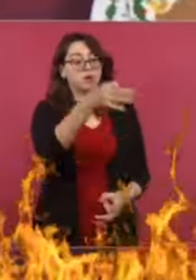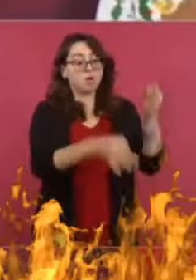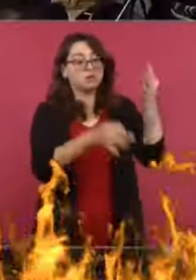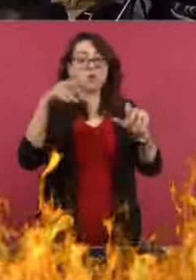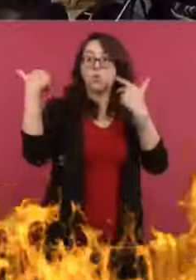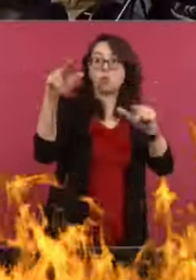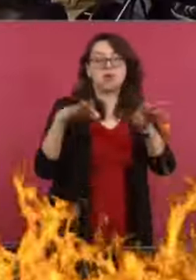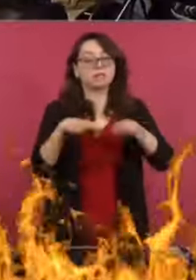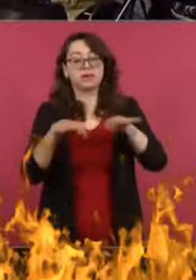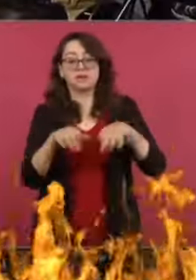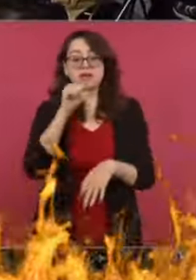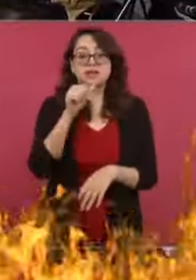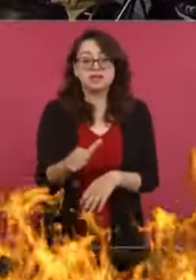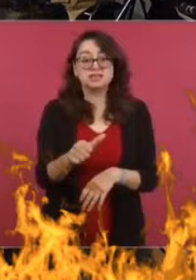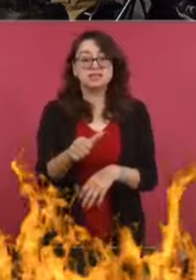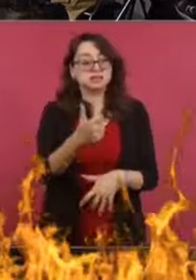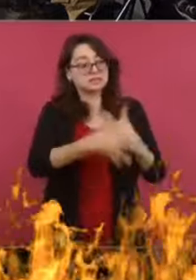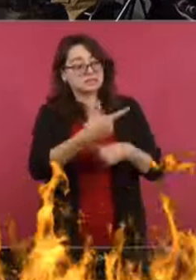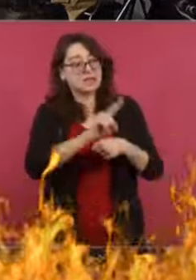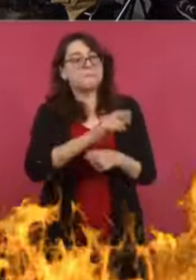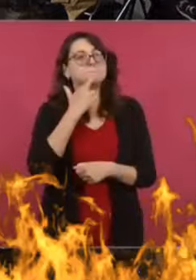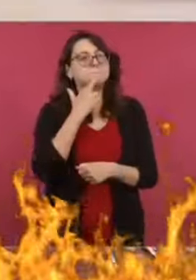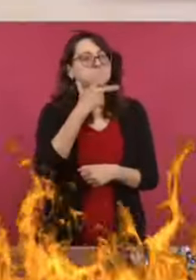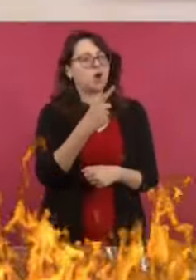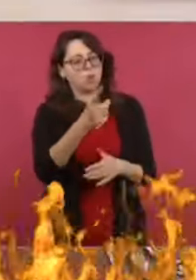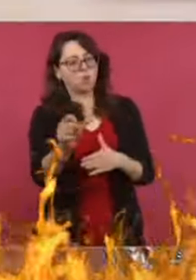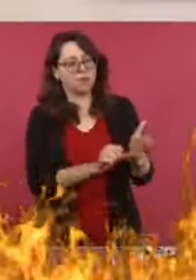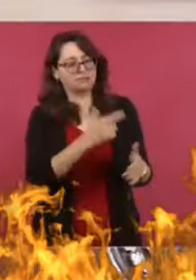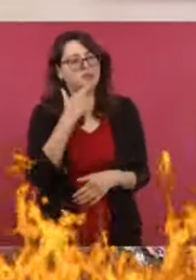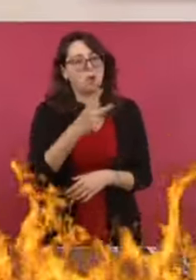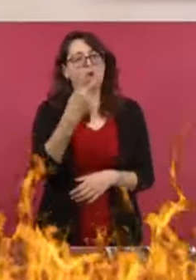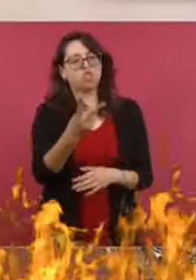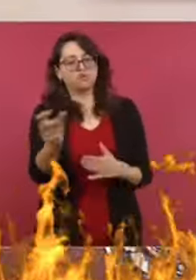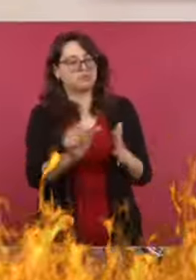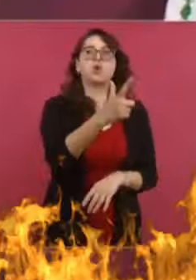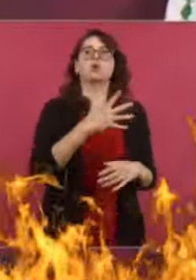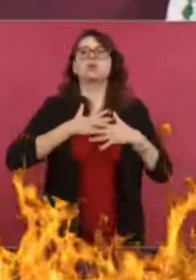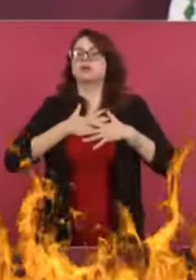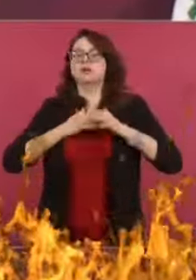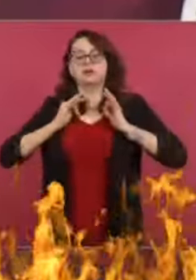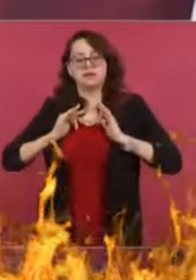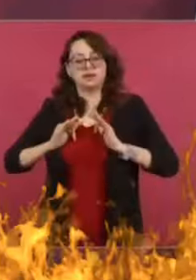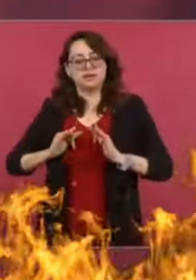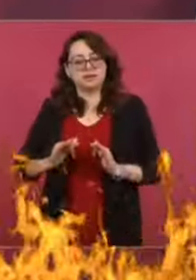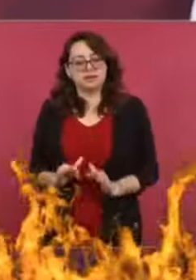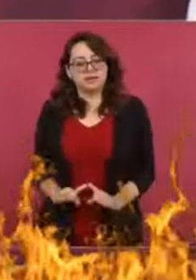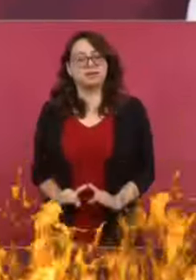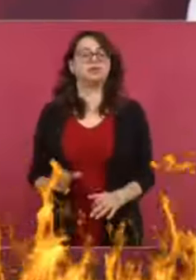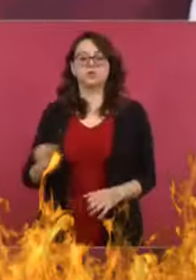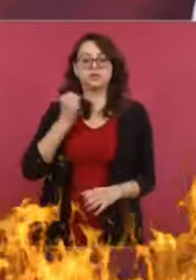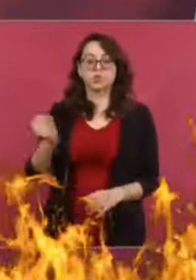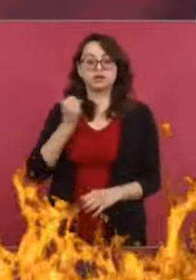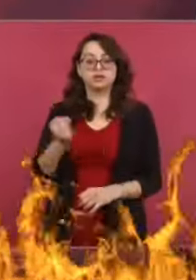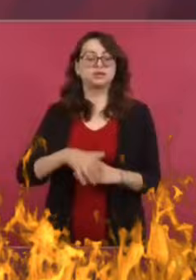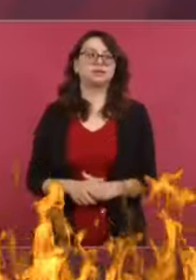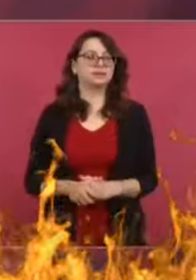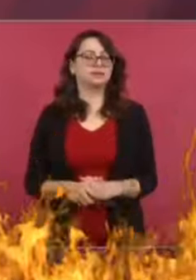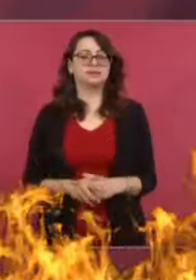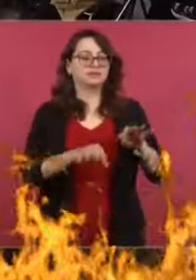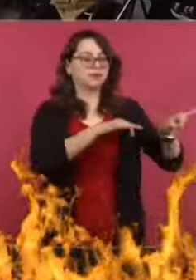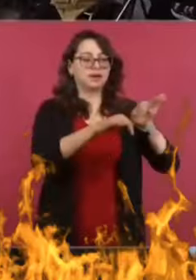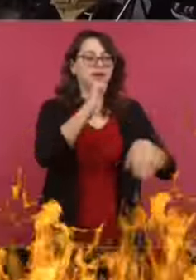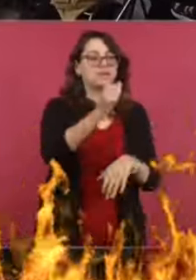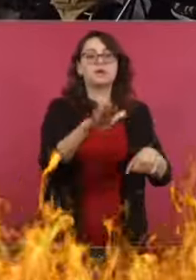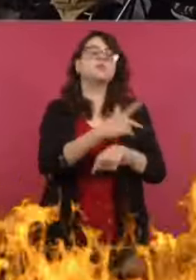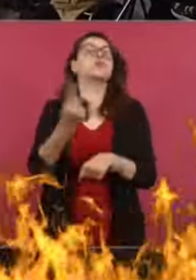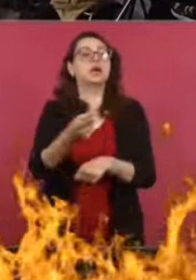está en huelga y en vez de 15 días tardan un mes o dos meses, ganamos, porque podemos hacer aquí, les puedo